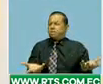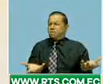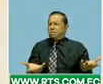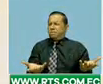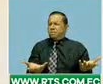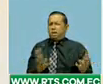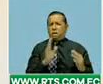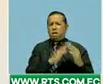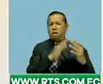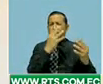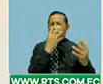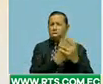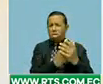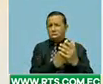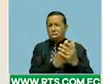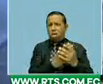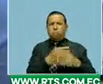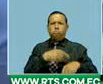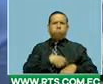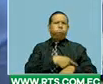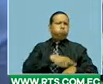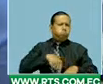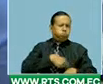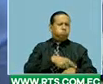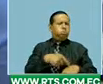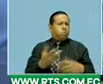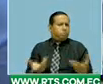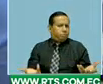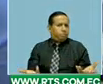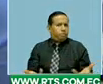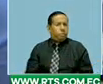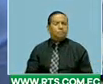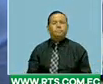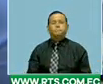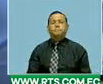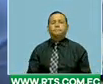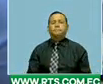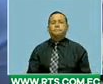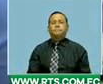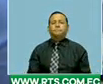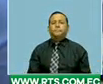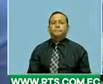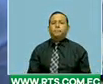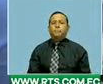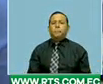bastante tiempo con prisión domiciliaria. Informó José Morales.